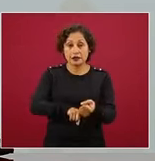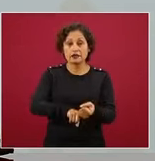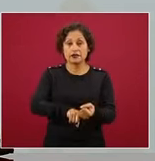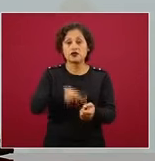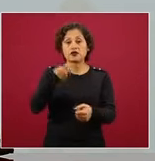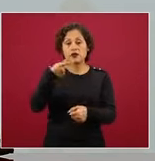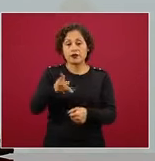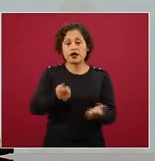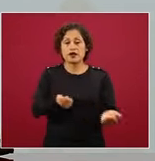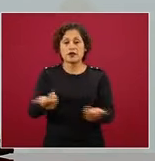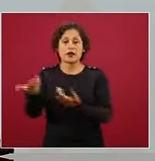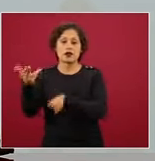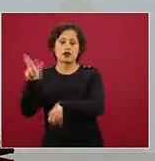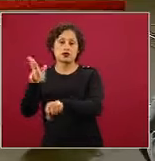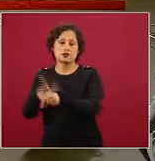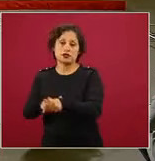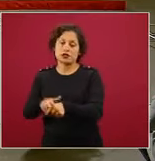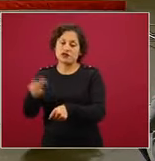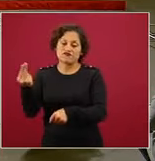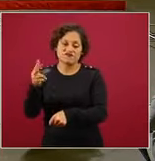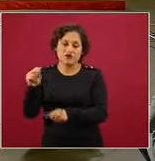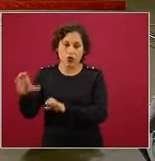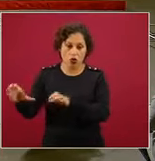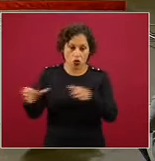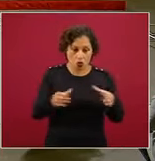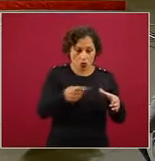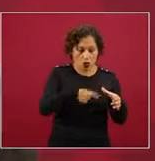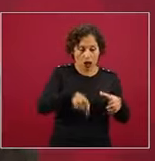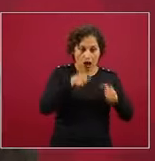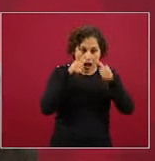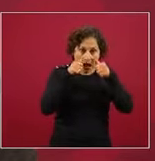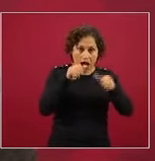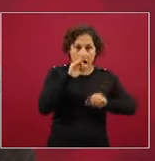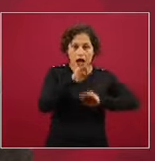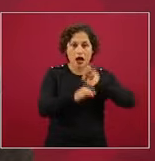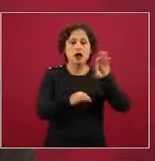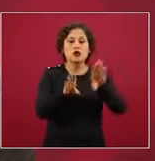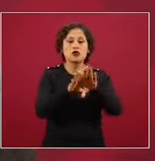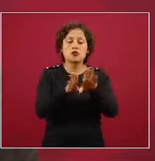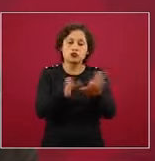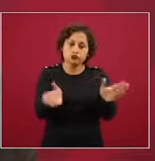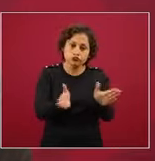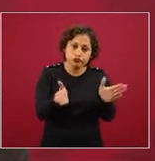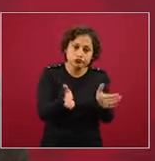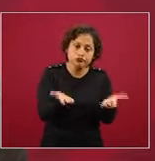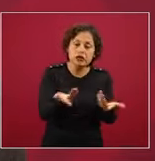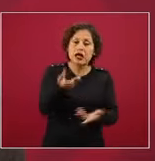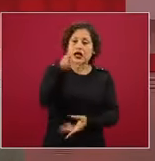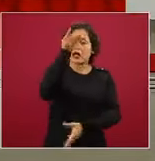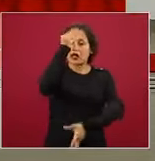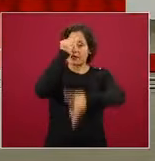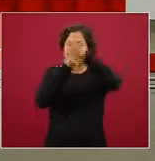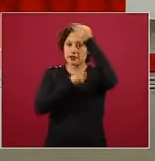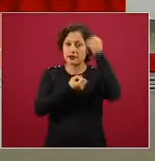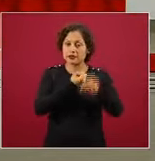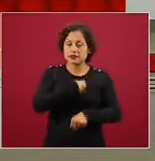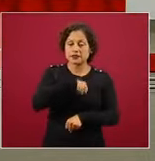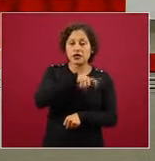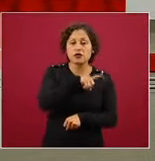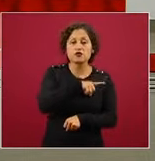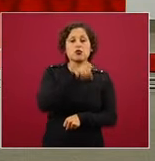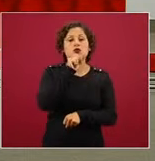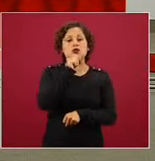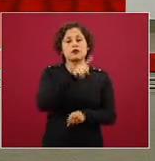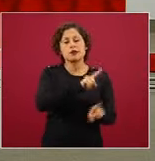hospital, sobre todo a través de actividades de promoción de la salud, de prevención y de seguimiento cercano a través de iniciativas